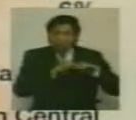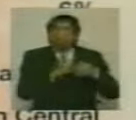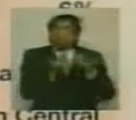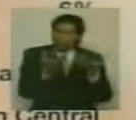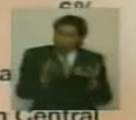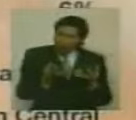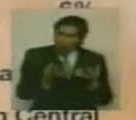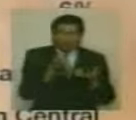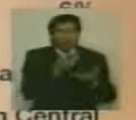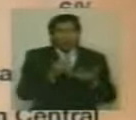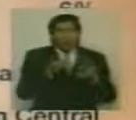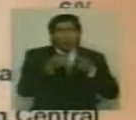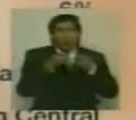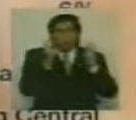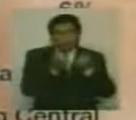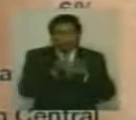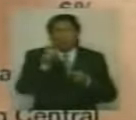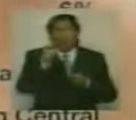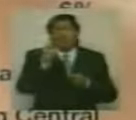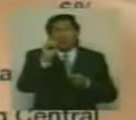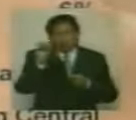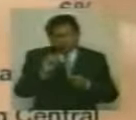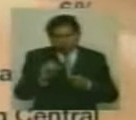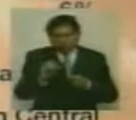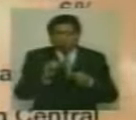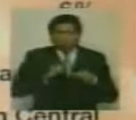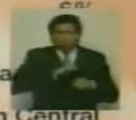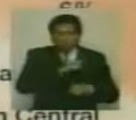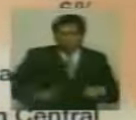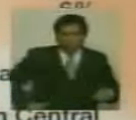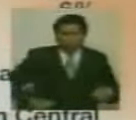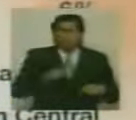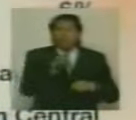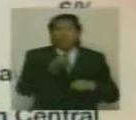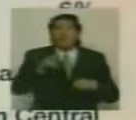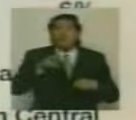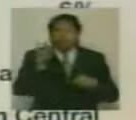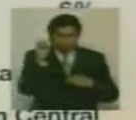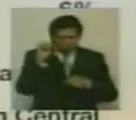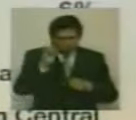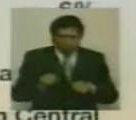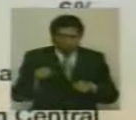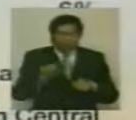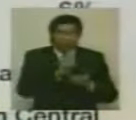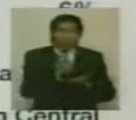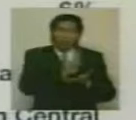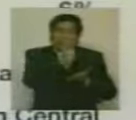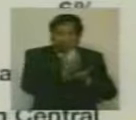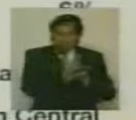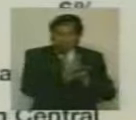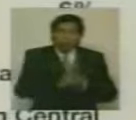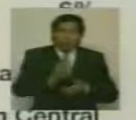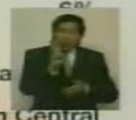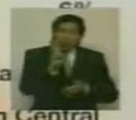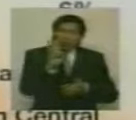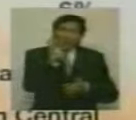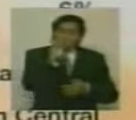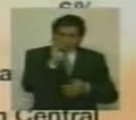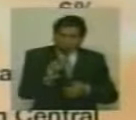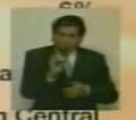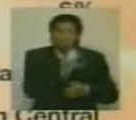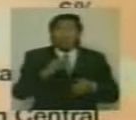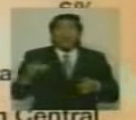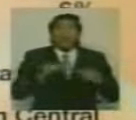quieren? Gobernaciones 20%, municipios 23%, universidades 6%